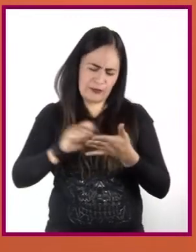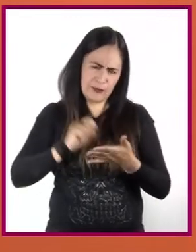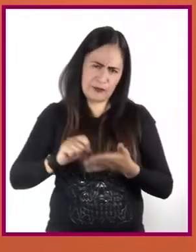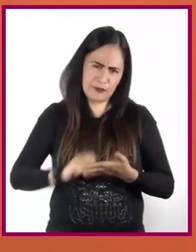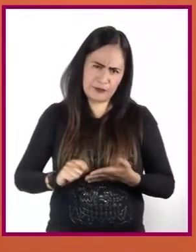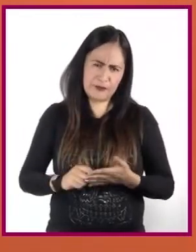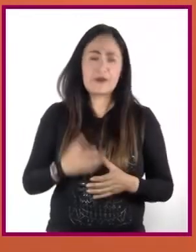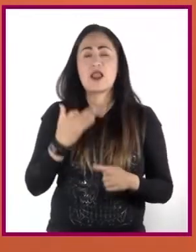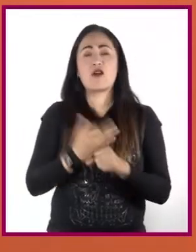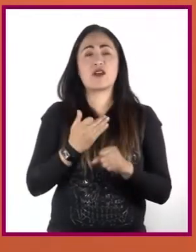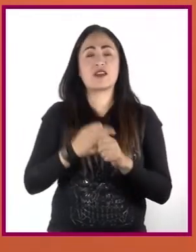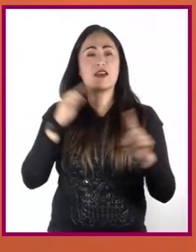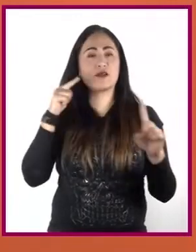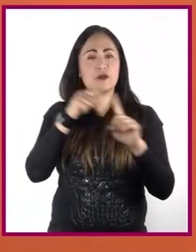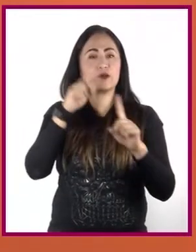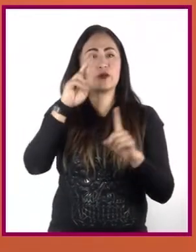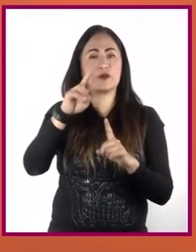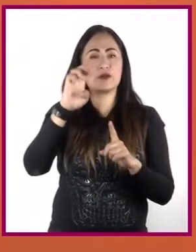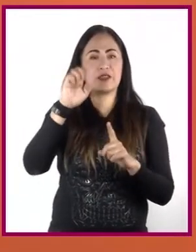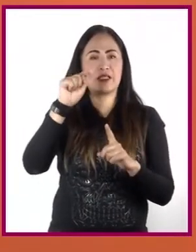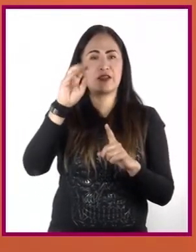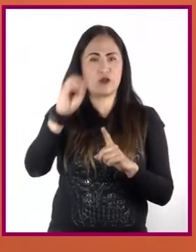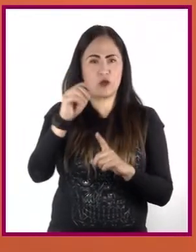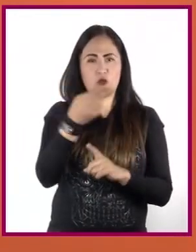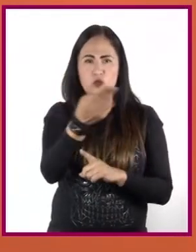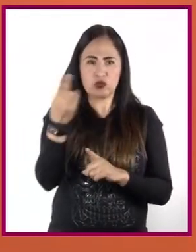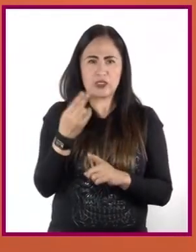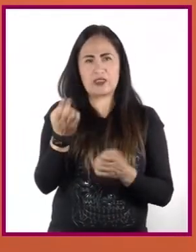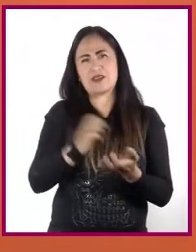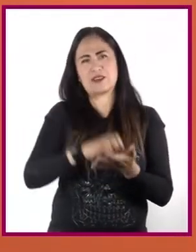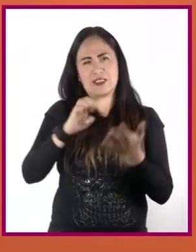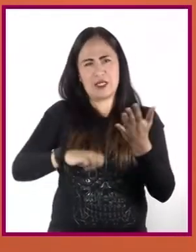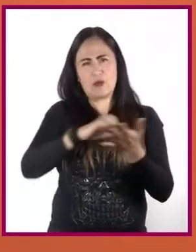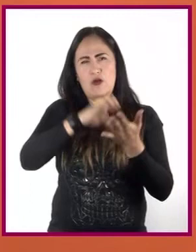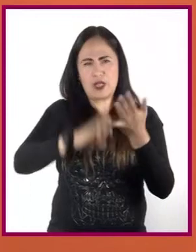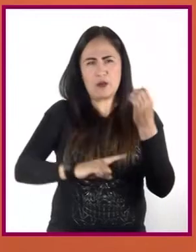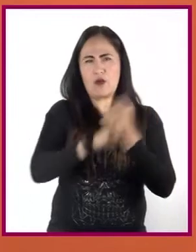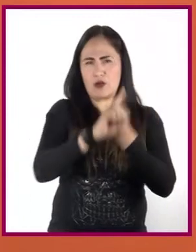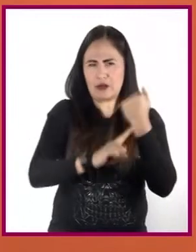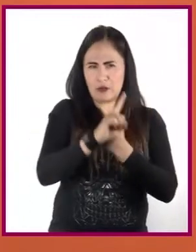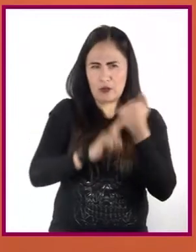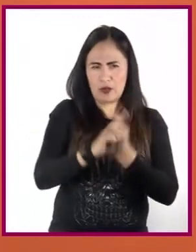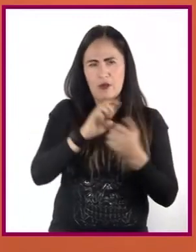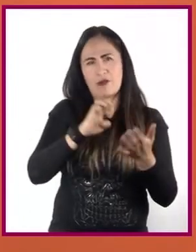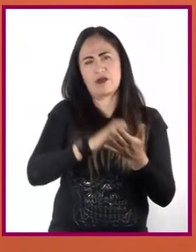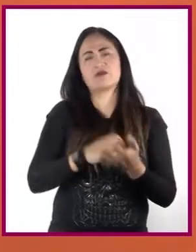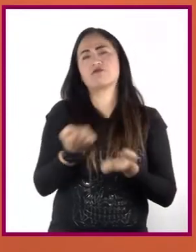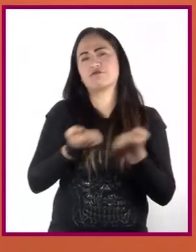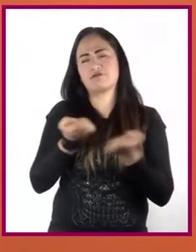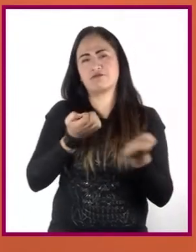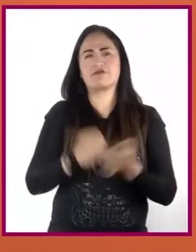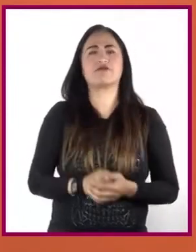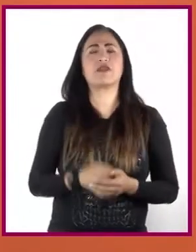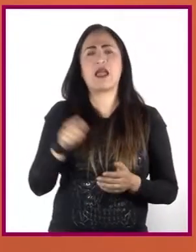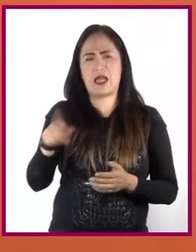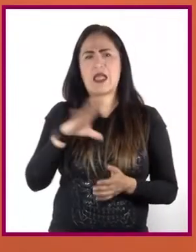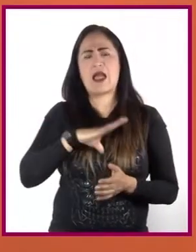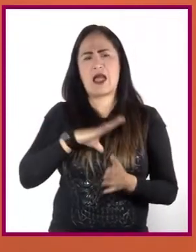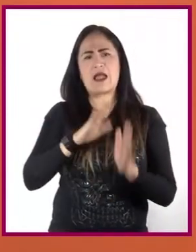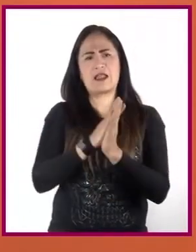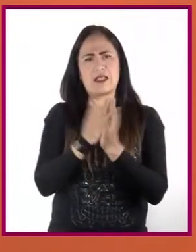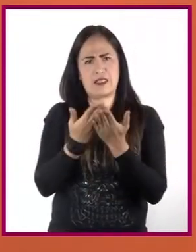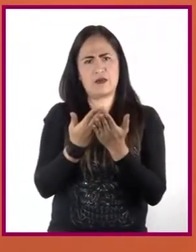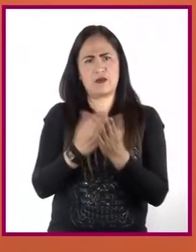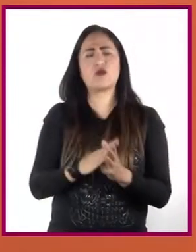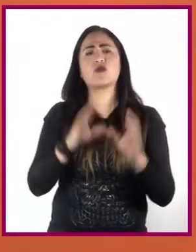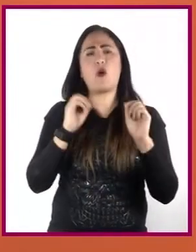reto, les invitamos a resolver ejercicios que tengan estas características, que los pueden encontrar en los diferentes libros de texto en